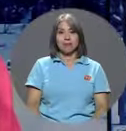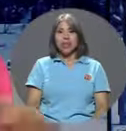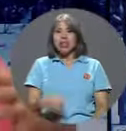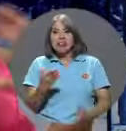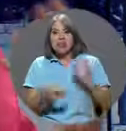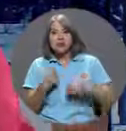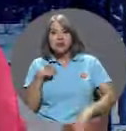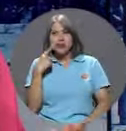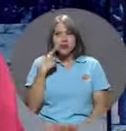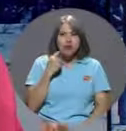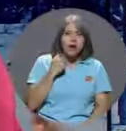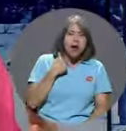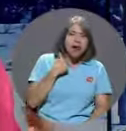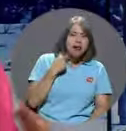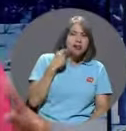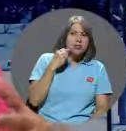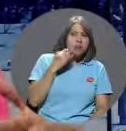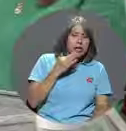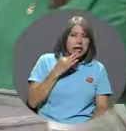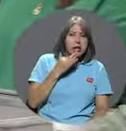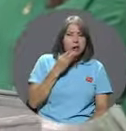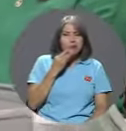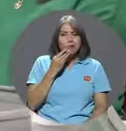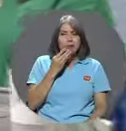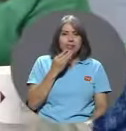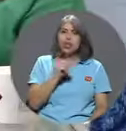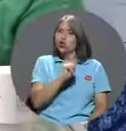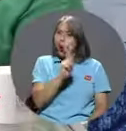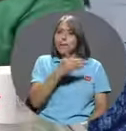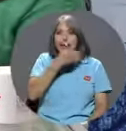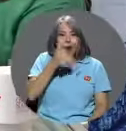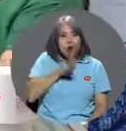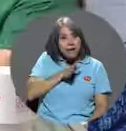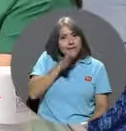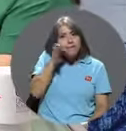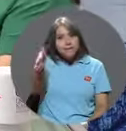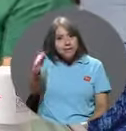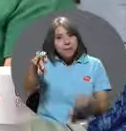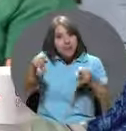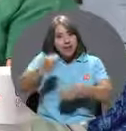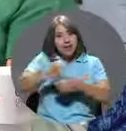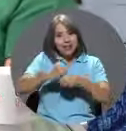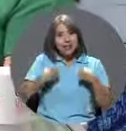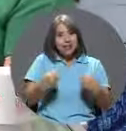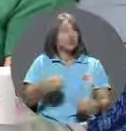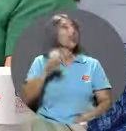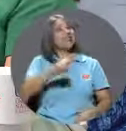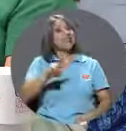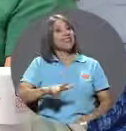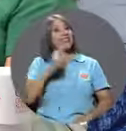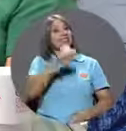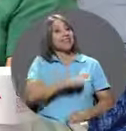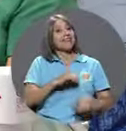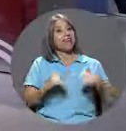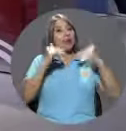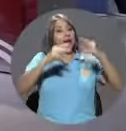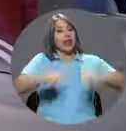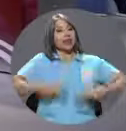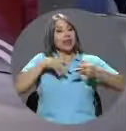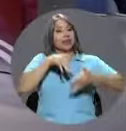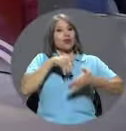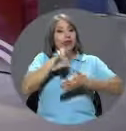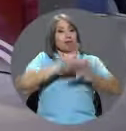No quedarme con la sospecha, ¿verdad? Sino acudir al personal de salud para que me ayuden en esto. Con usted coincide la